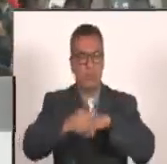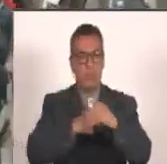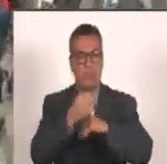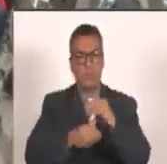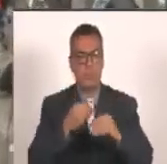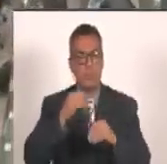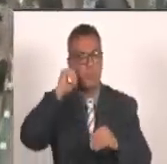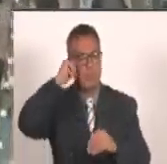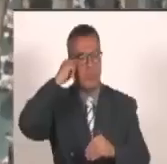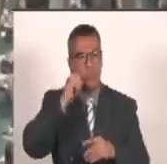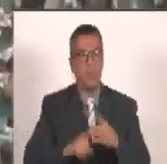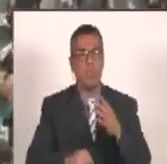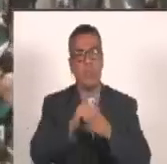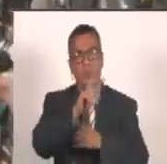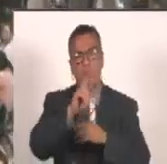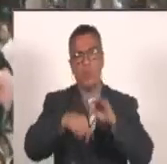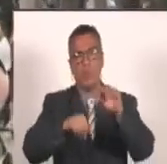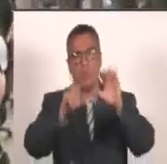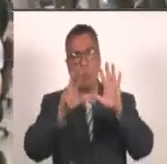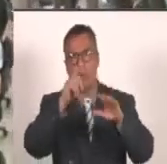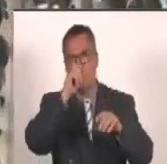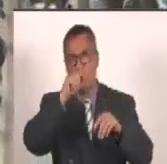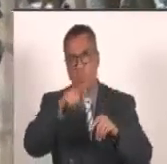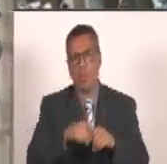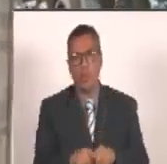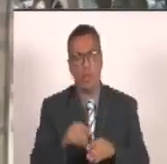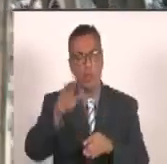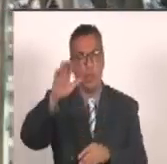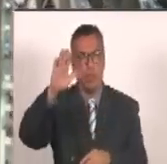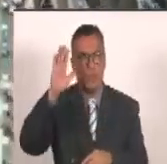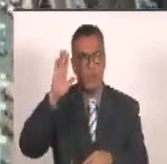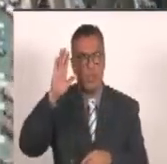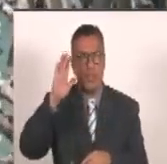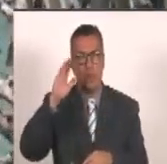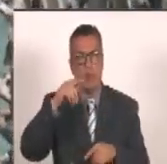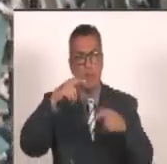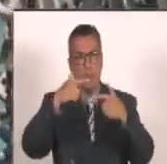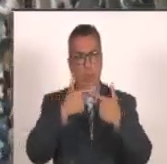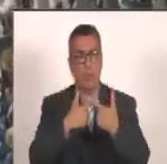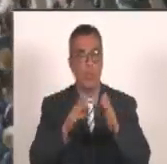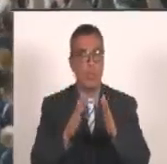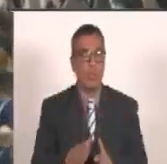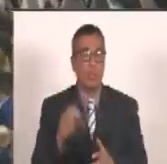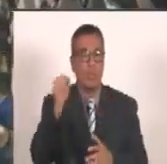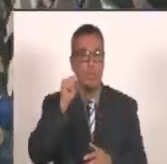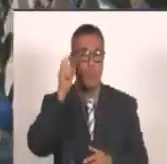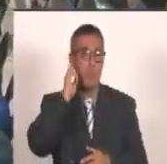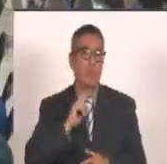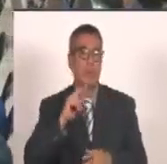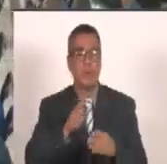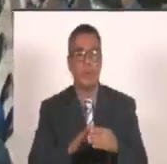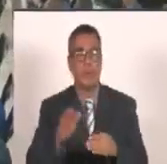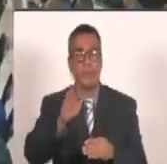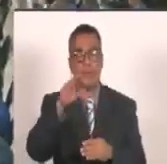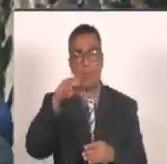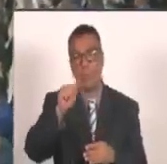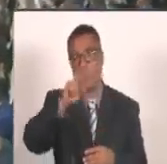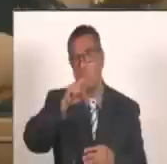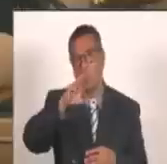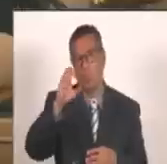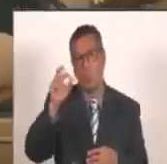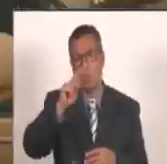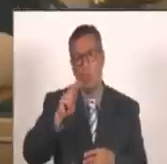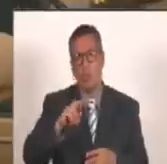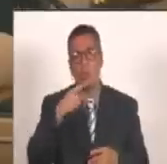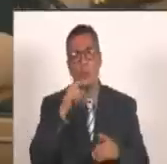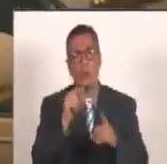de conmemorarse el 218 aniversario del juramento de el libertador Simón Bolívar en el Monte Sacro. El presidente